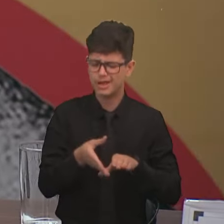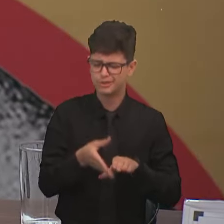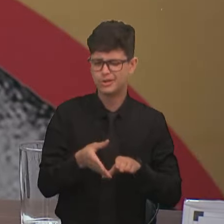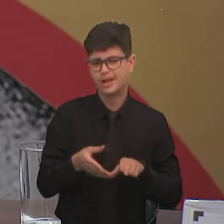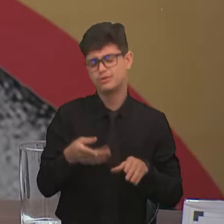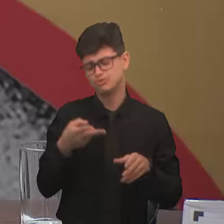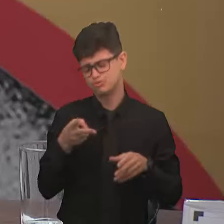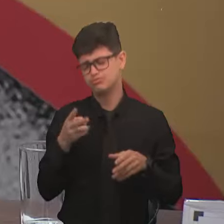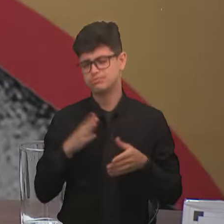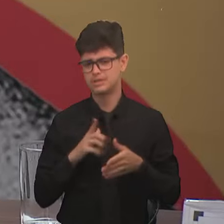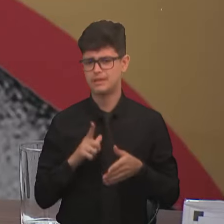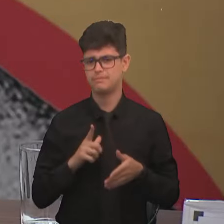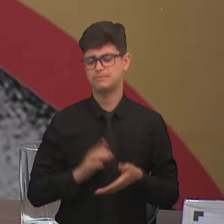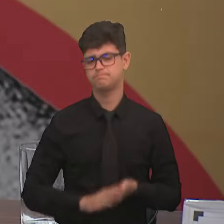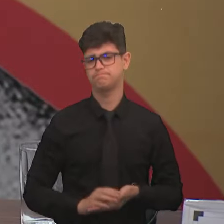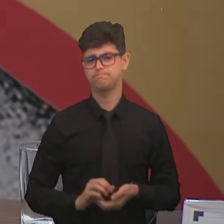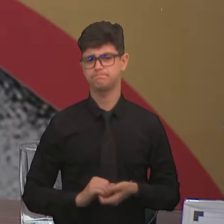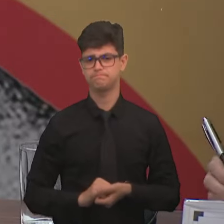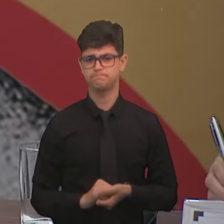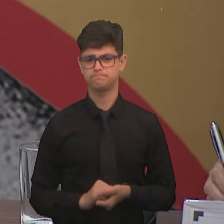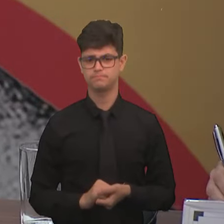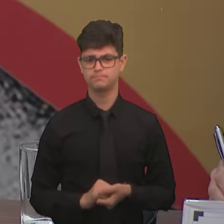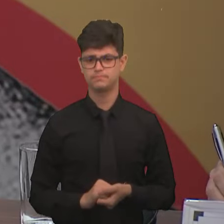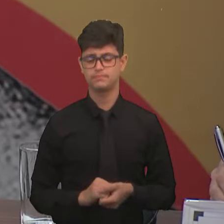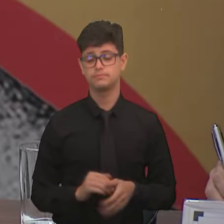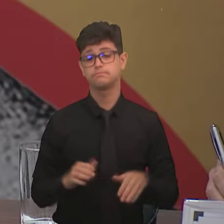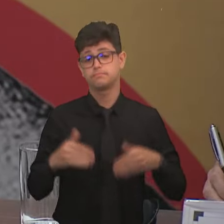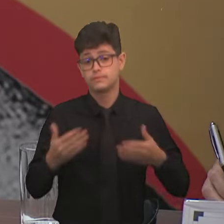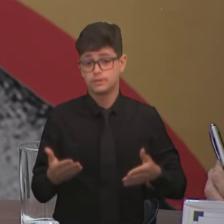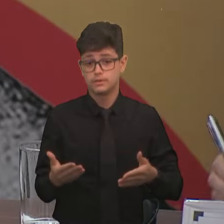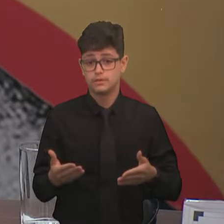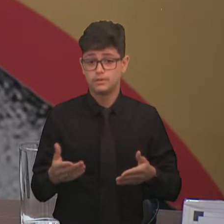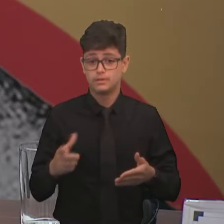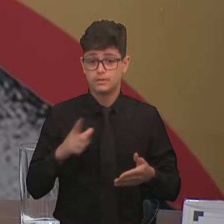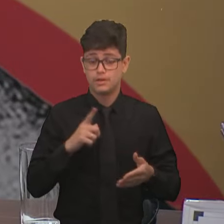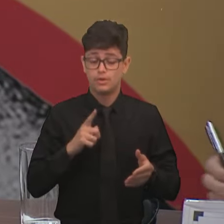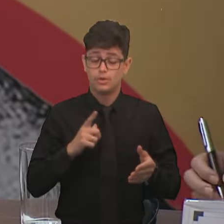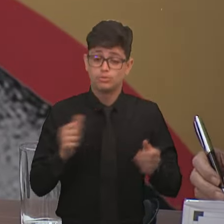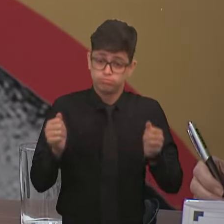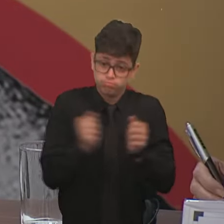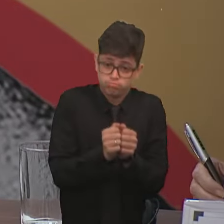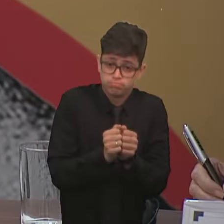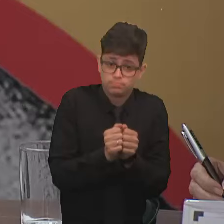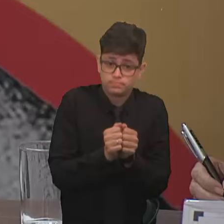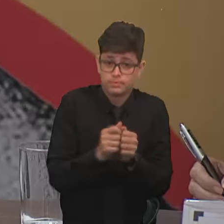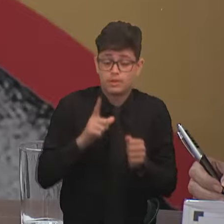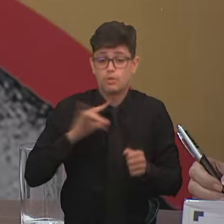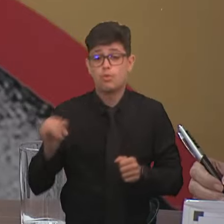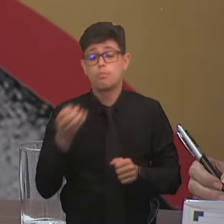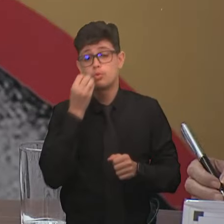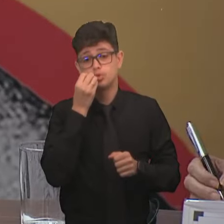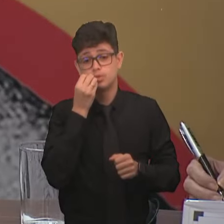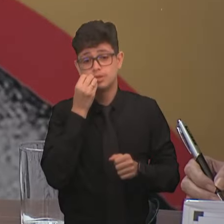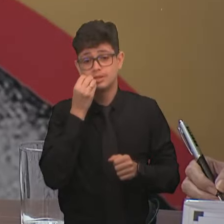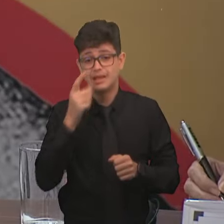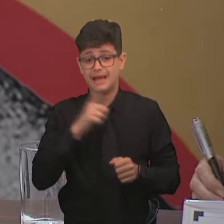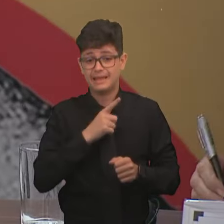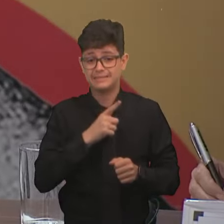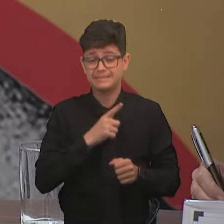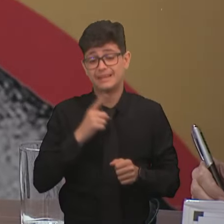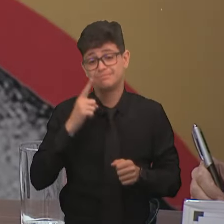Los exámenes, y pueden ser hechos los exámenes. Sin embargo, junto con esas oportunidades surgen